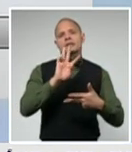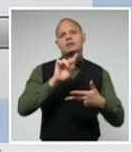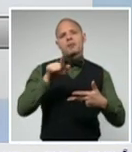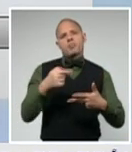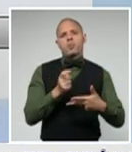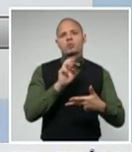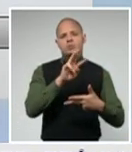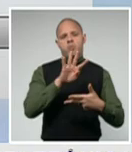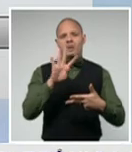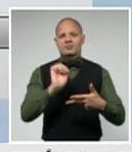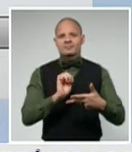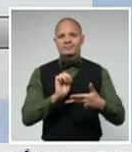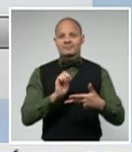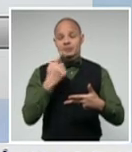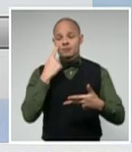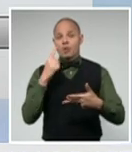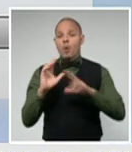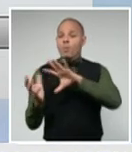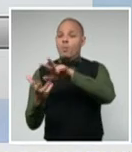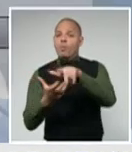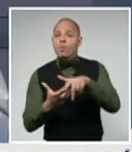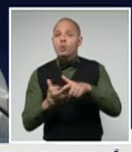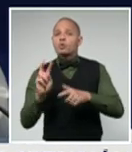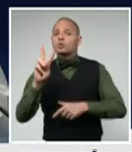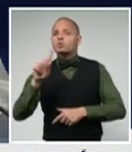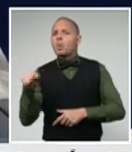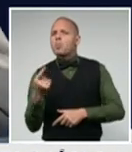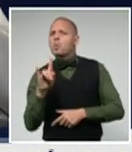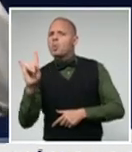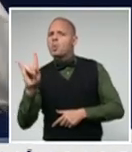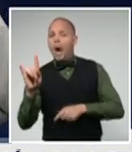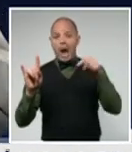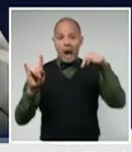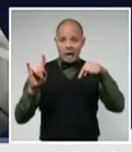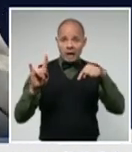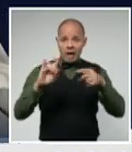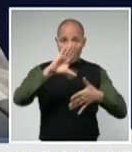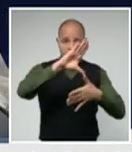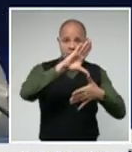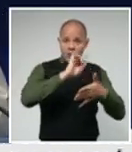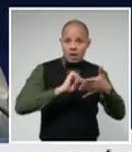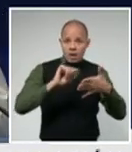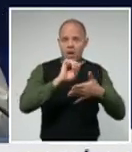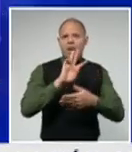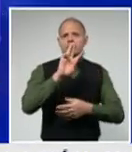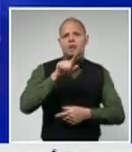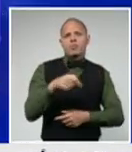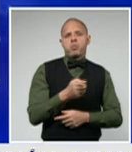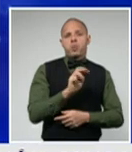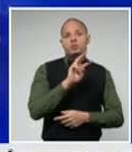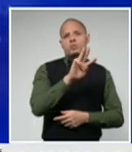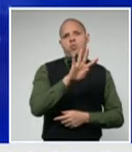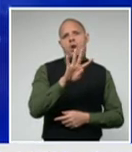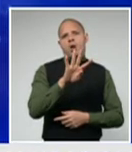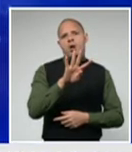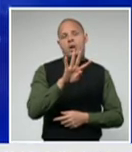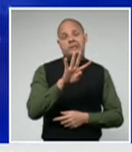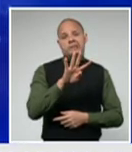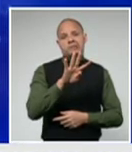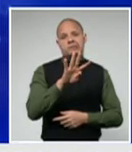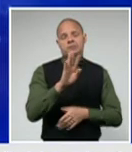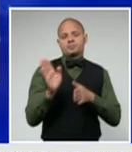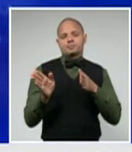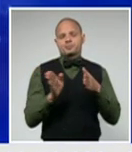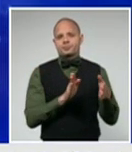de 3,34%. Por países, los más afectados en